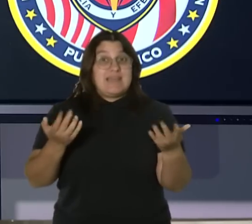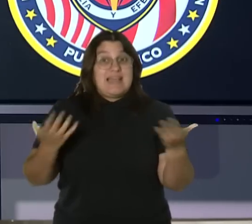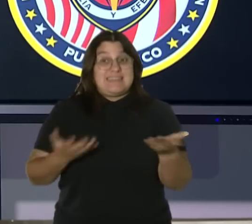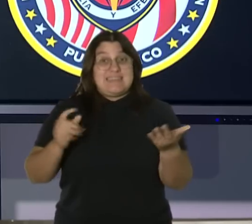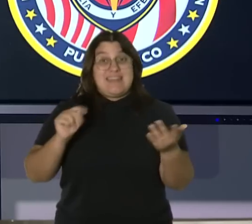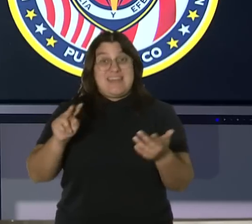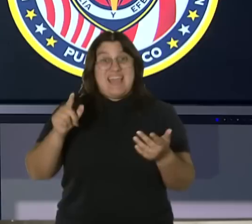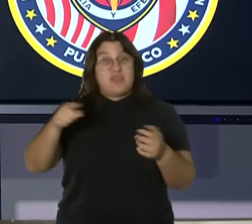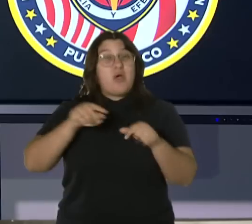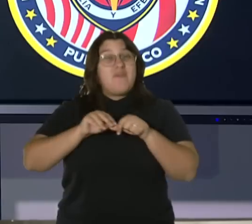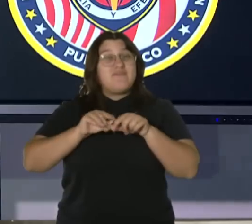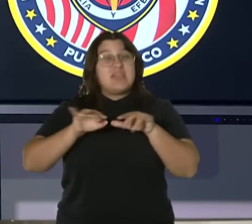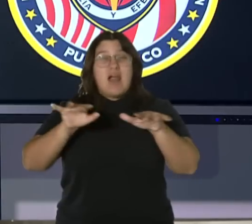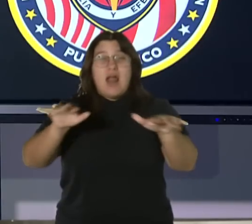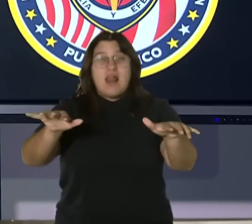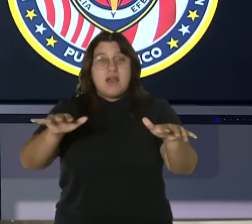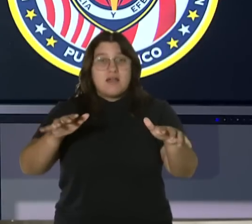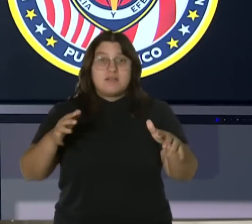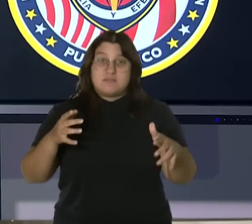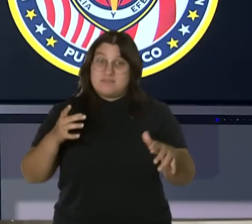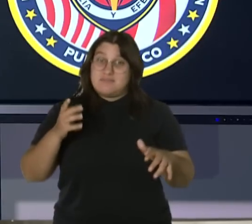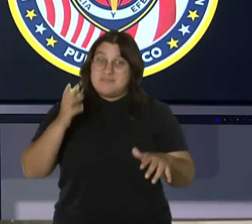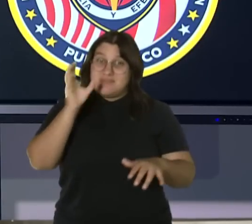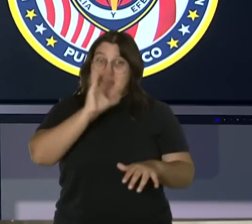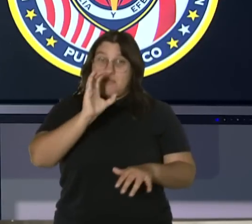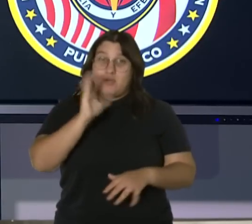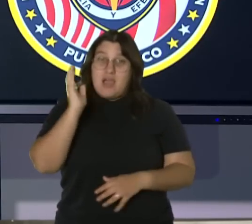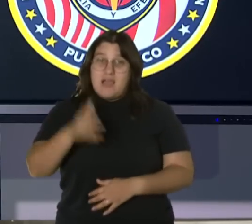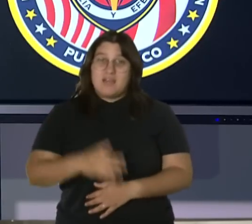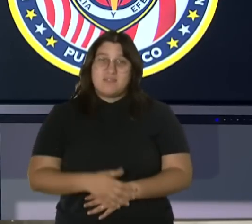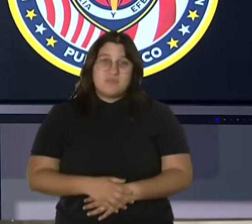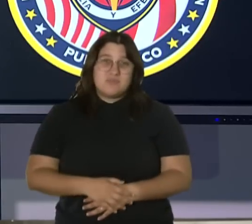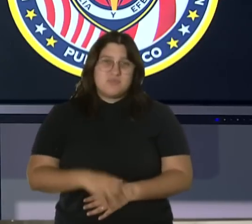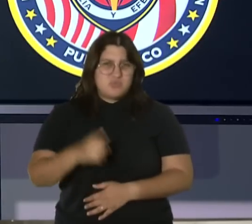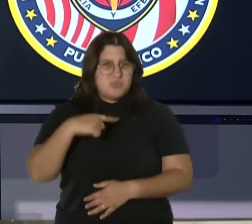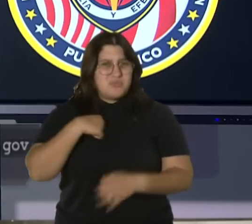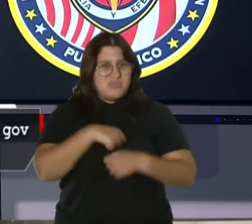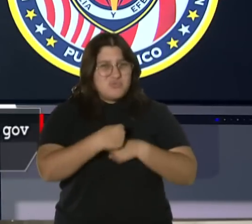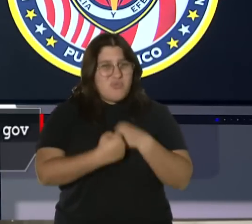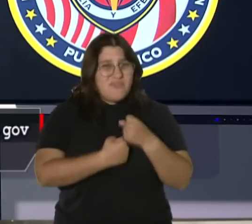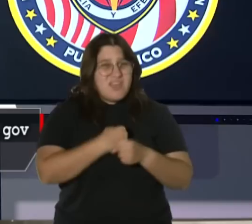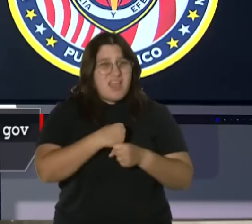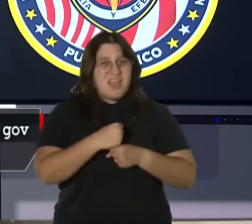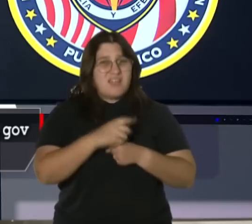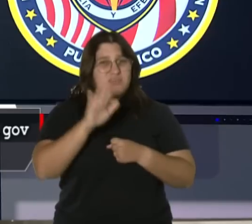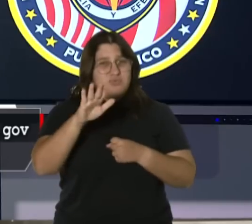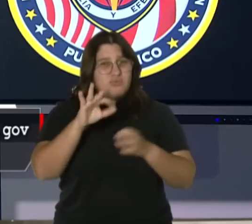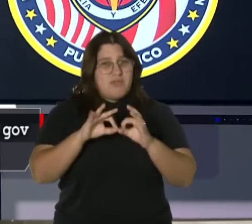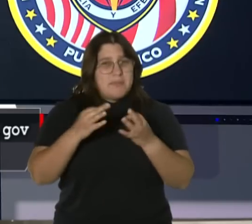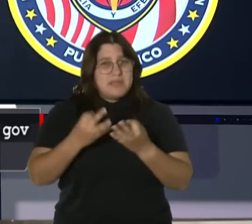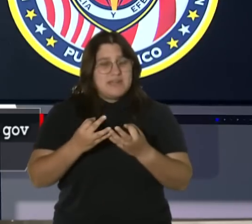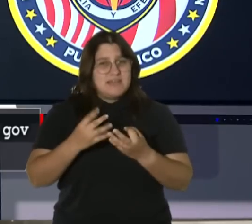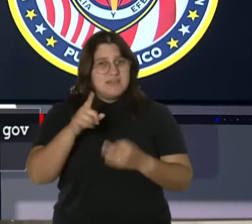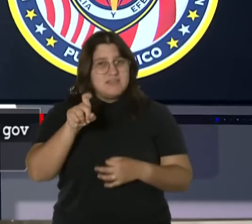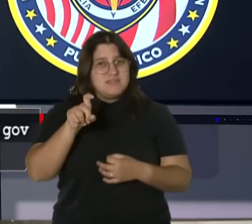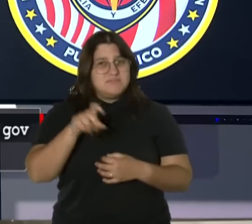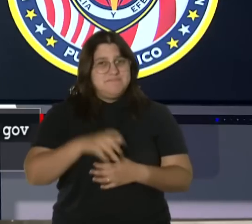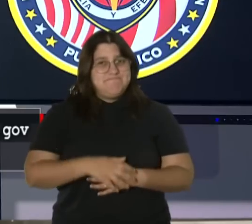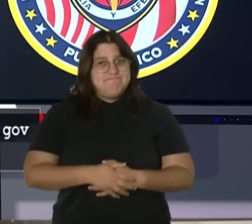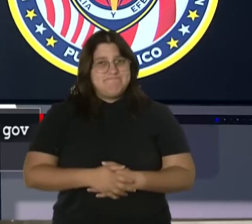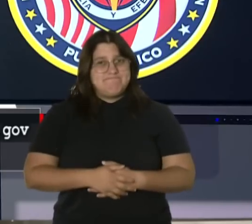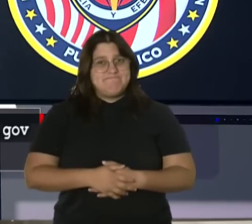se está haciendo esto viral y lo están buscando va a ser sufrir a su familia va a hacer sufrir a los seres que lo quieren